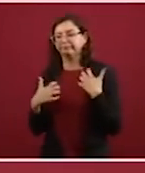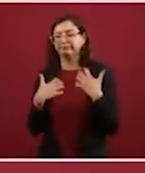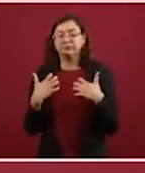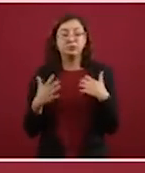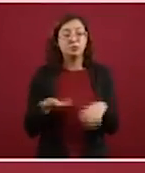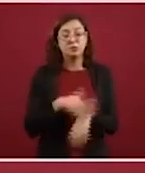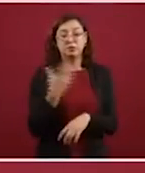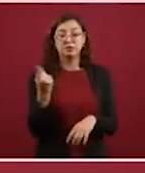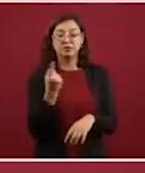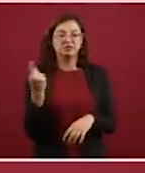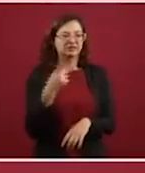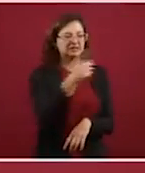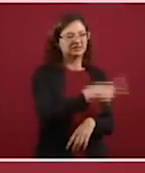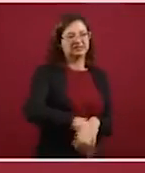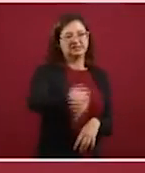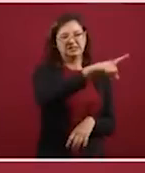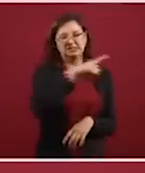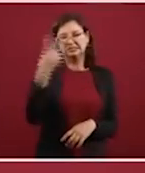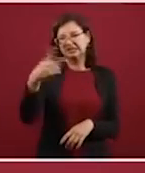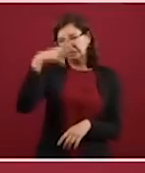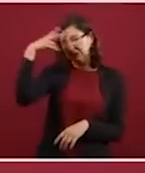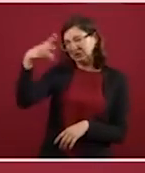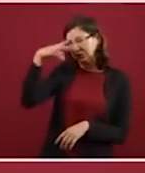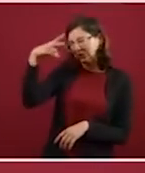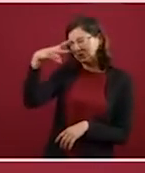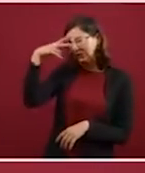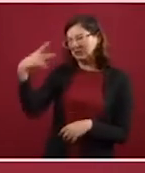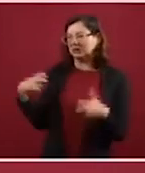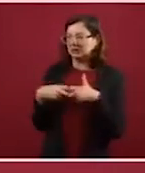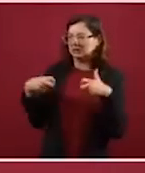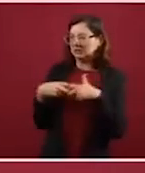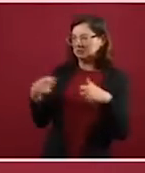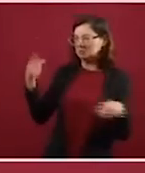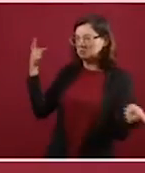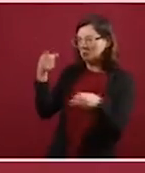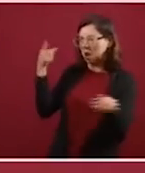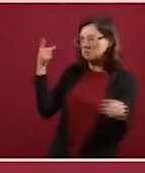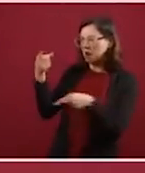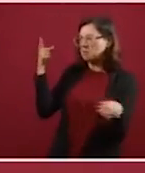desquiciados, nerviosos, provocando.